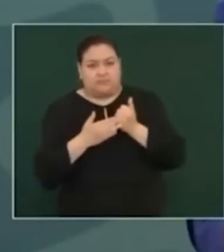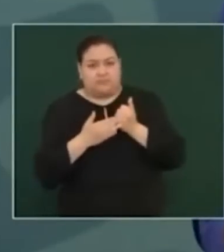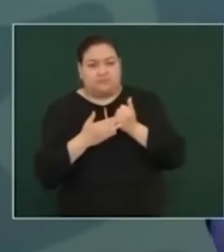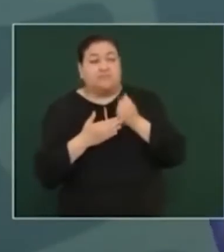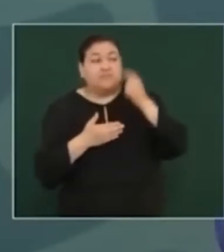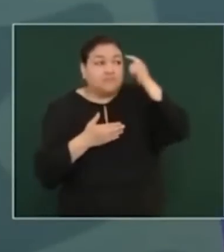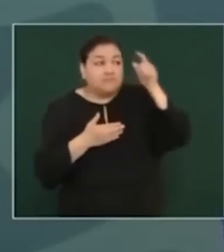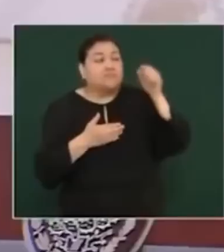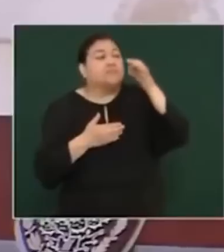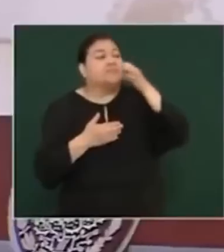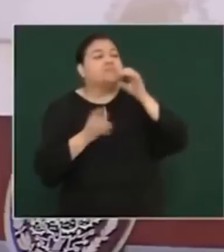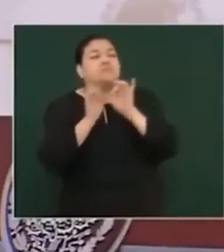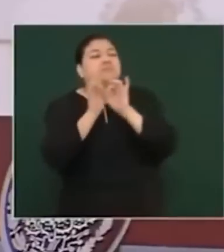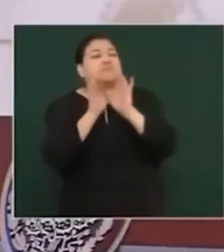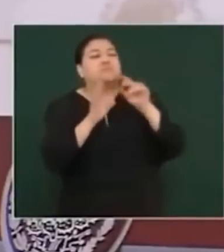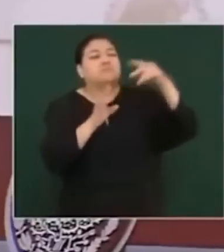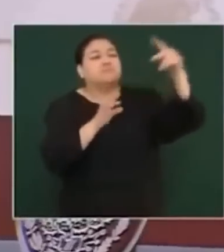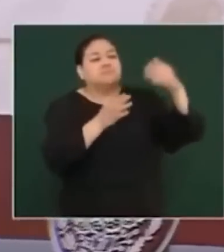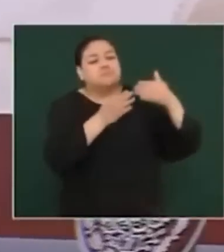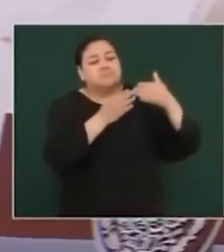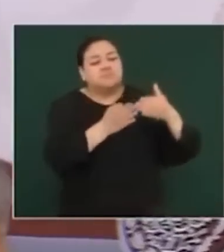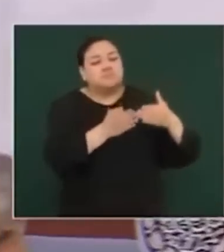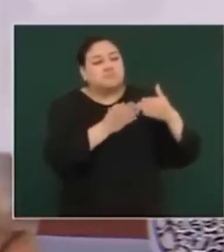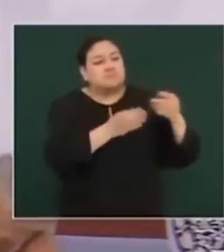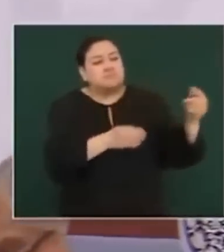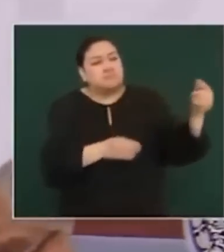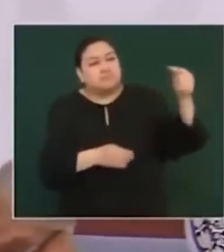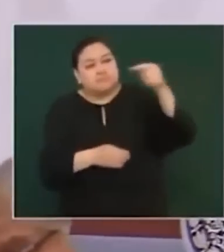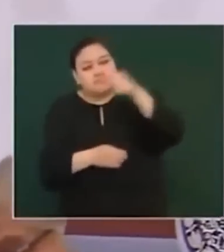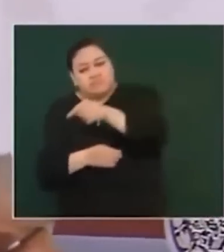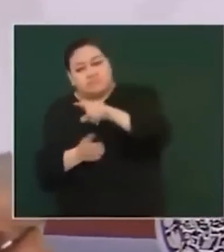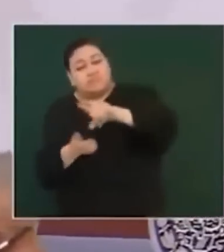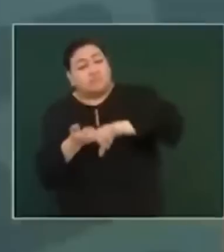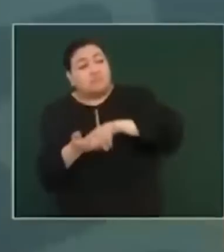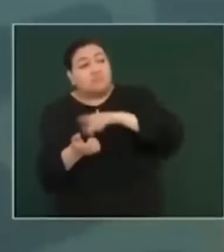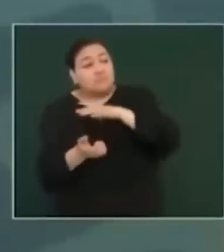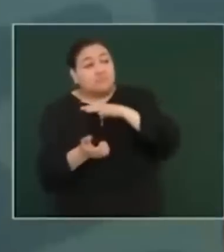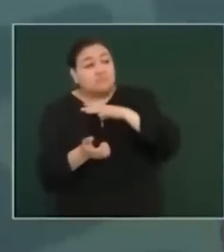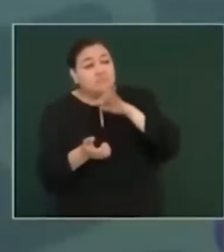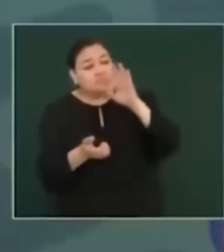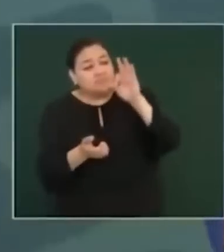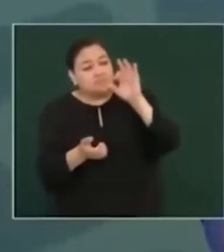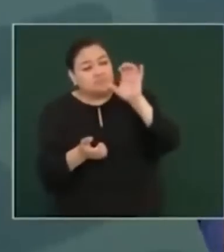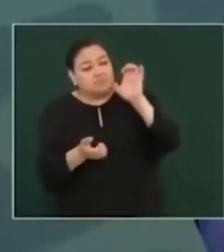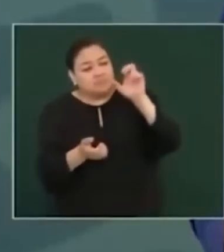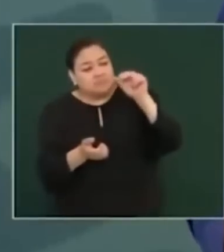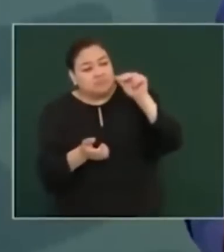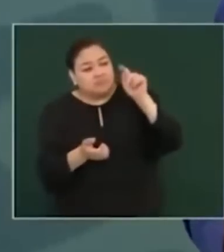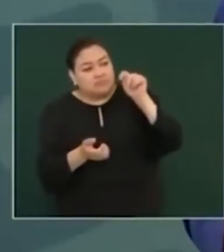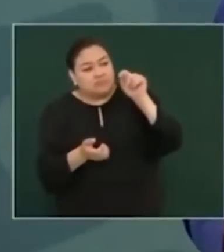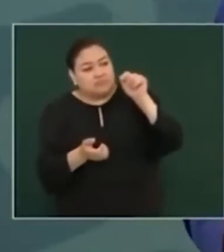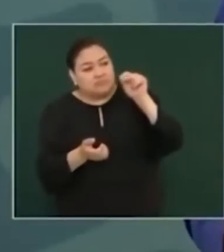a informarnos cuando salgan estos químicos